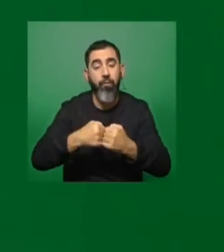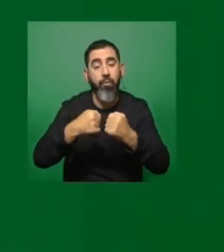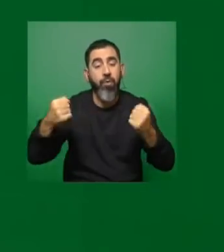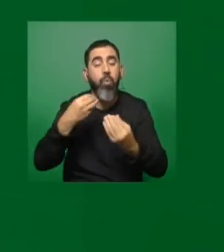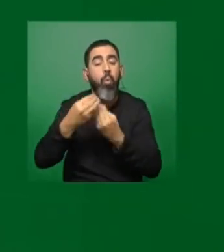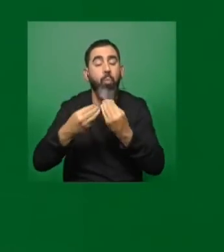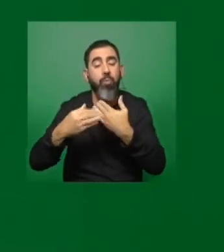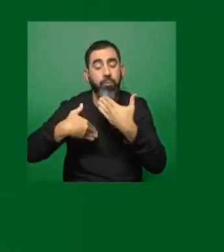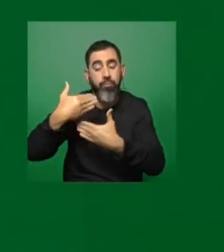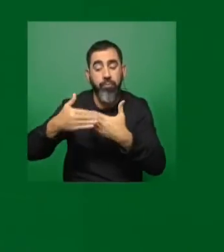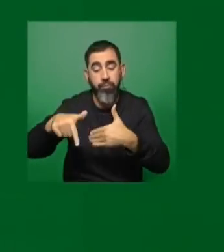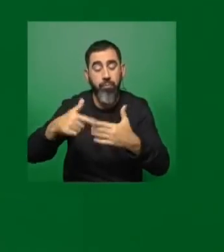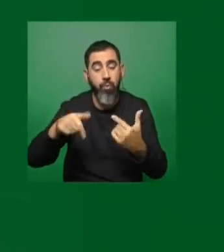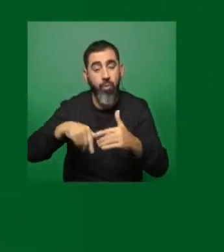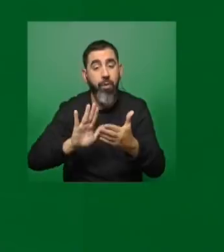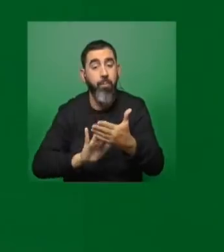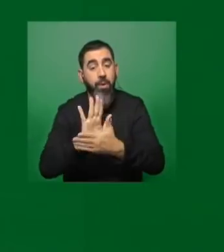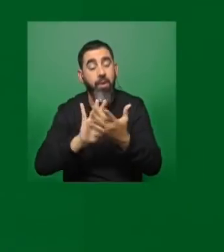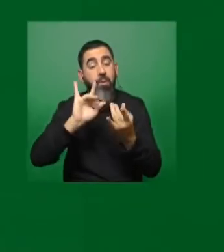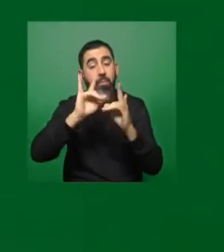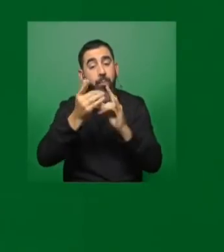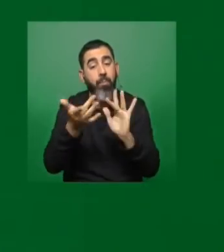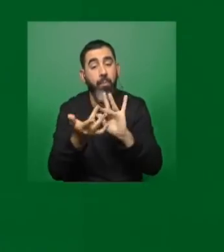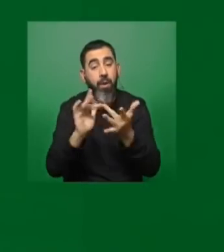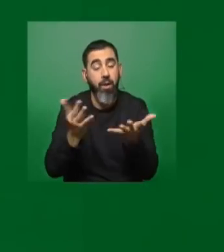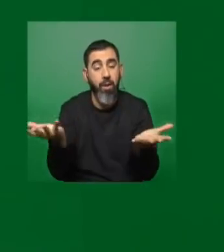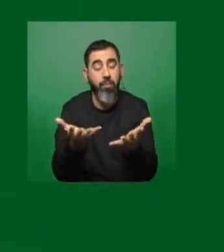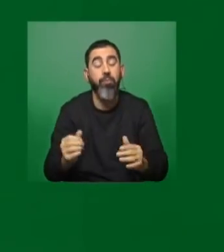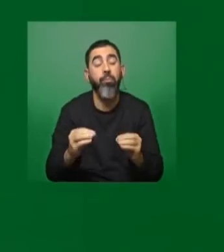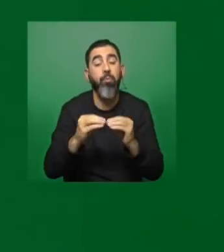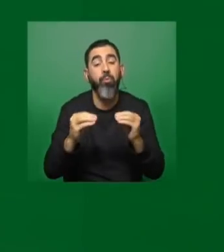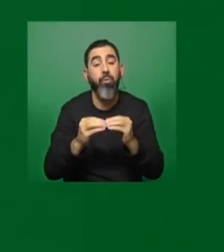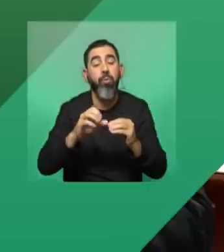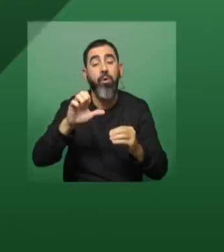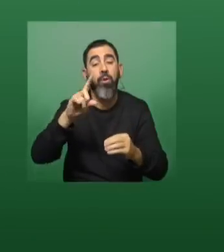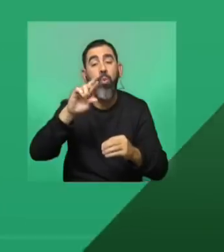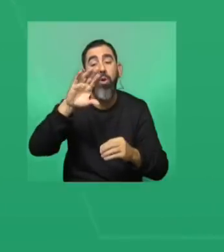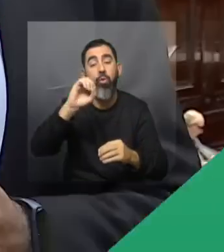ha transcurrido esta mañana, vamos al Parlamento. Allí ha estado trabajando nuestro periodista Eduardo